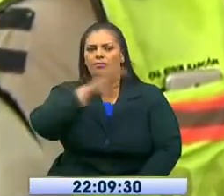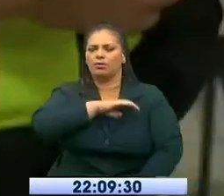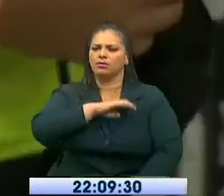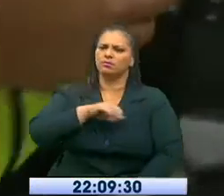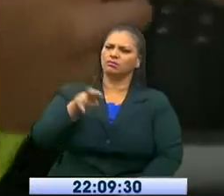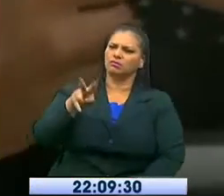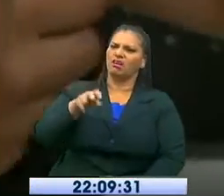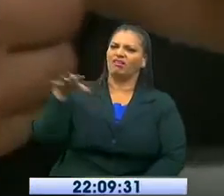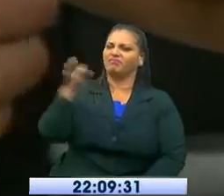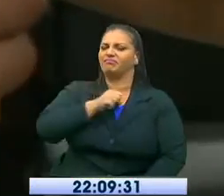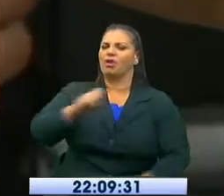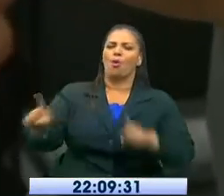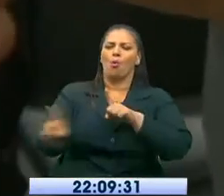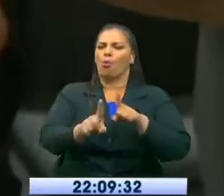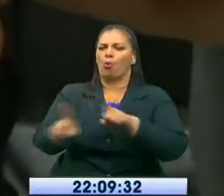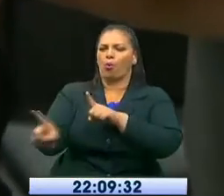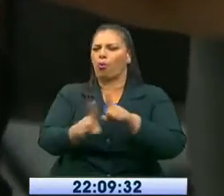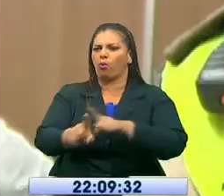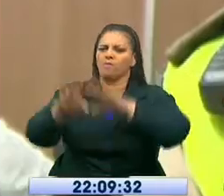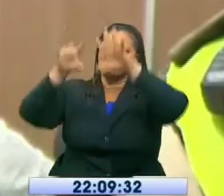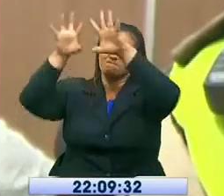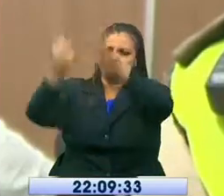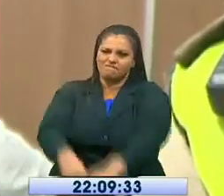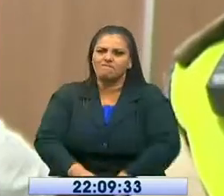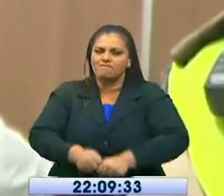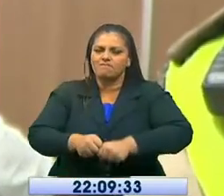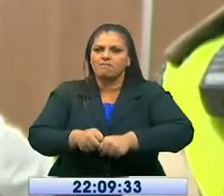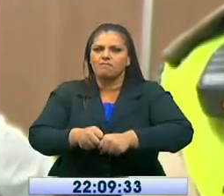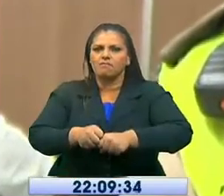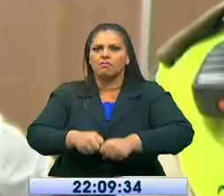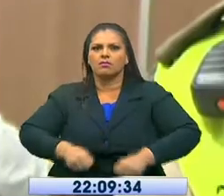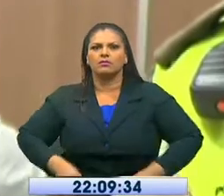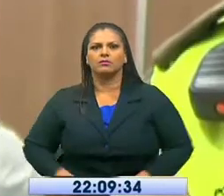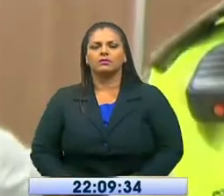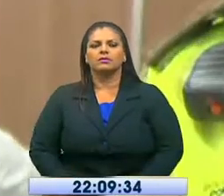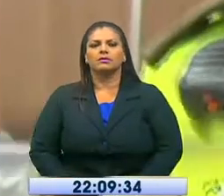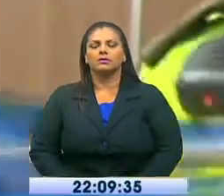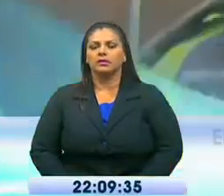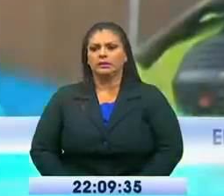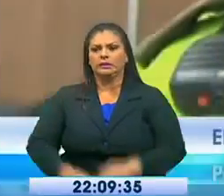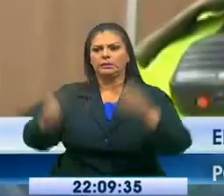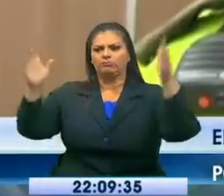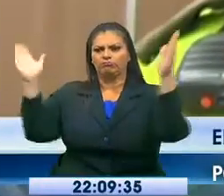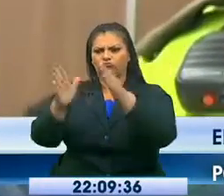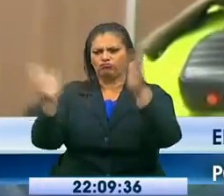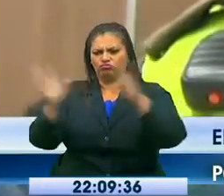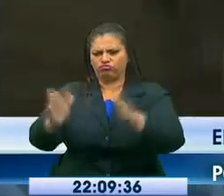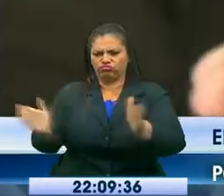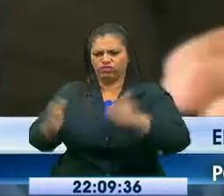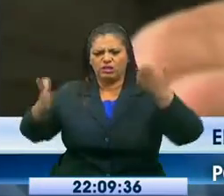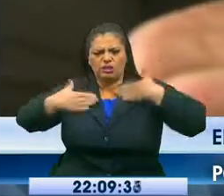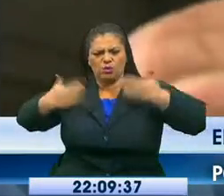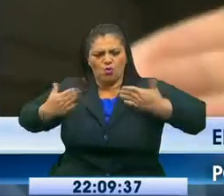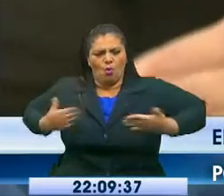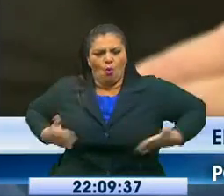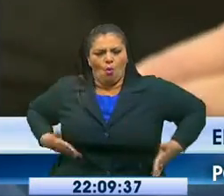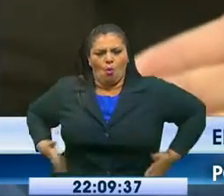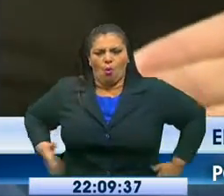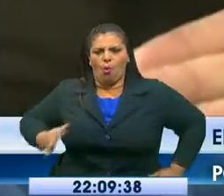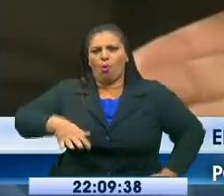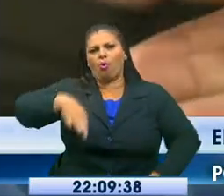alcance y descubrir lo que ocultaba. Por lo que se procede a realizarle un registro minucioso, encontrando en su